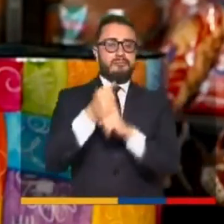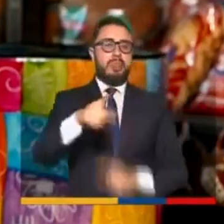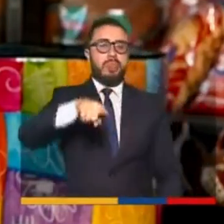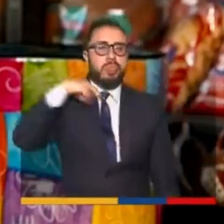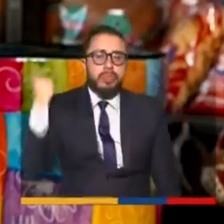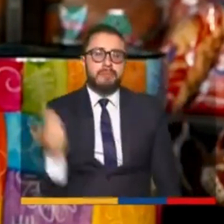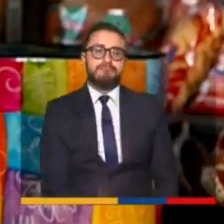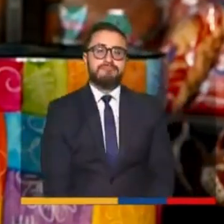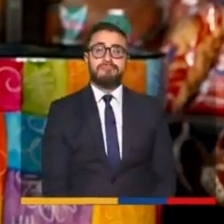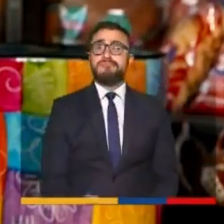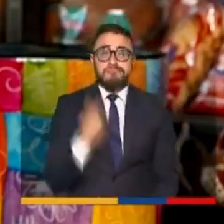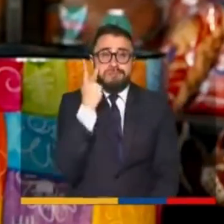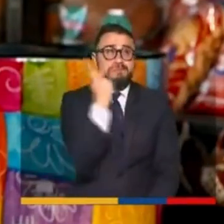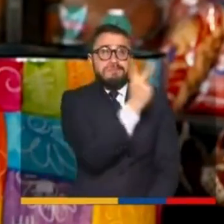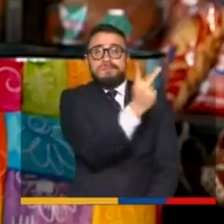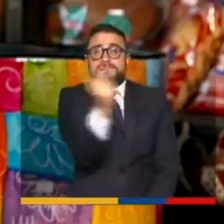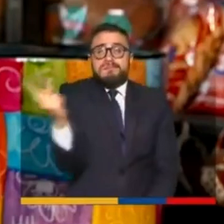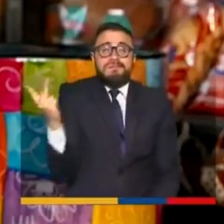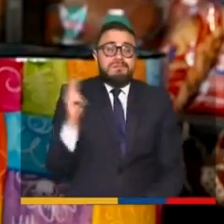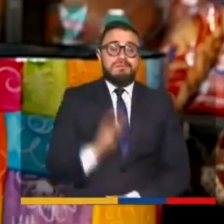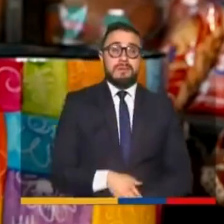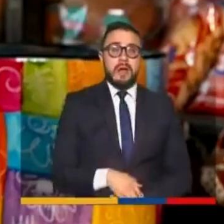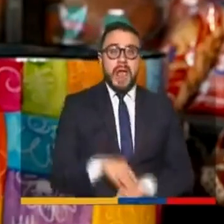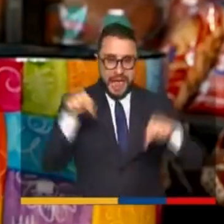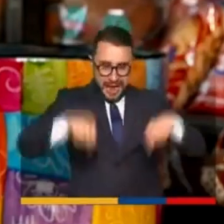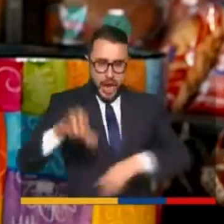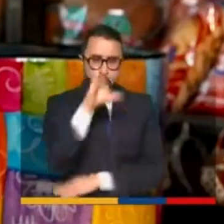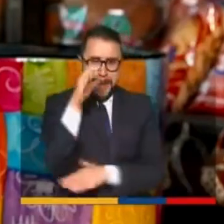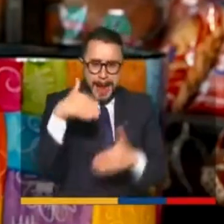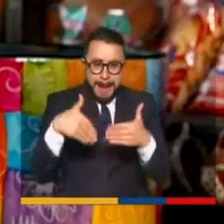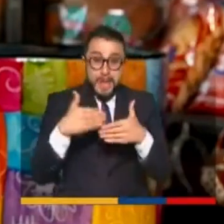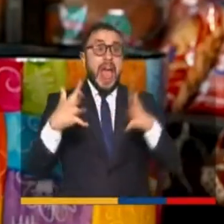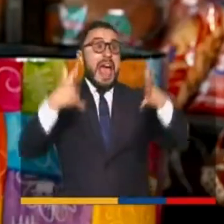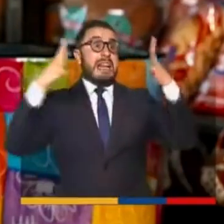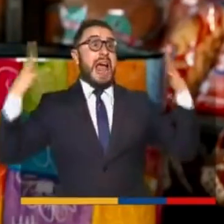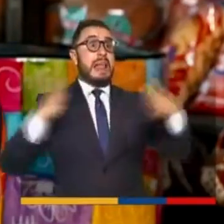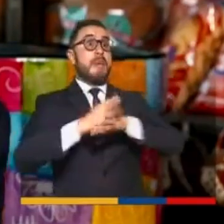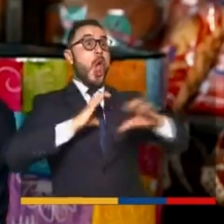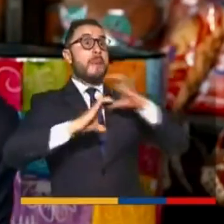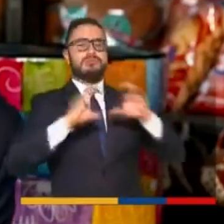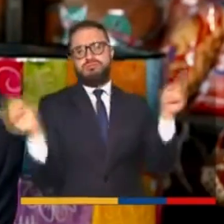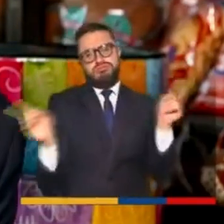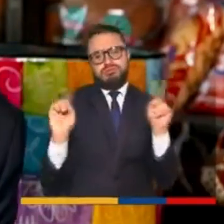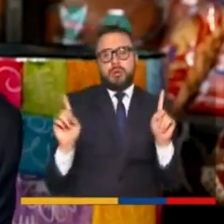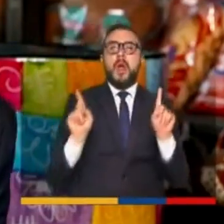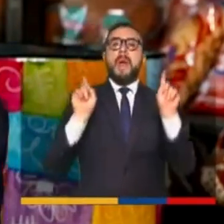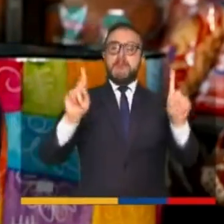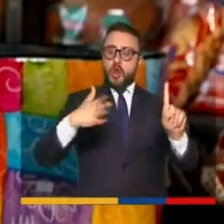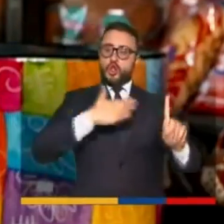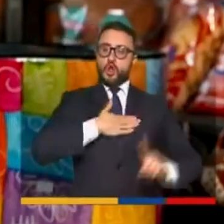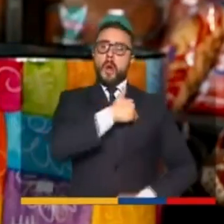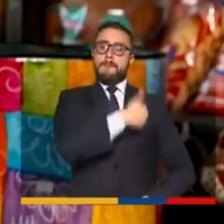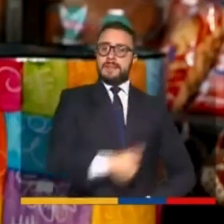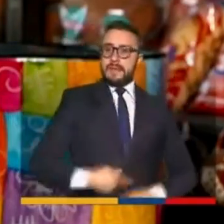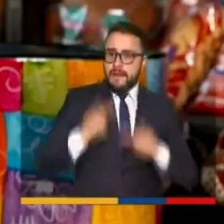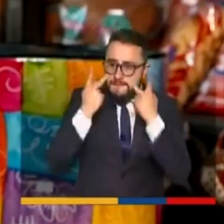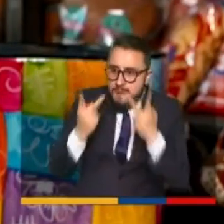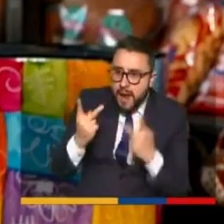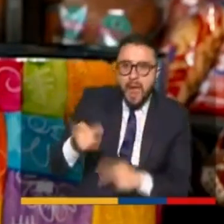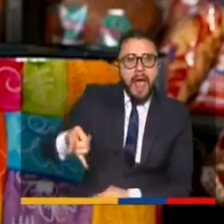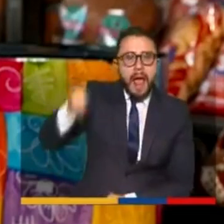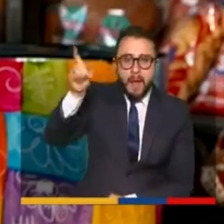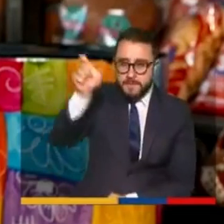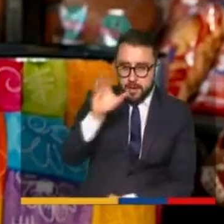algo parecido comenzó, no tanto como dice la prensa, pero este presidente saca a cualquiera que